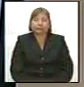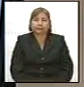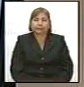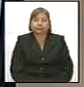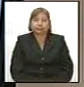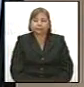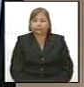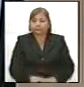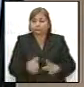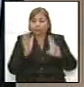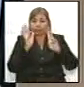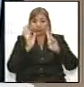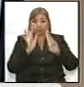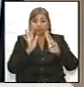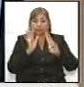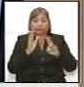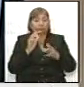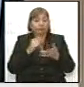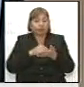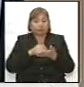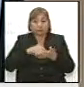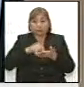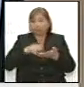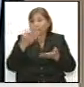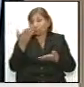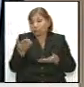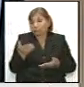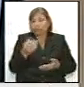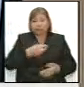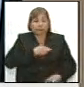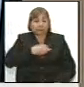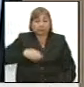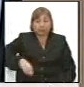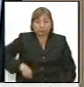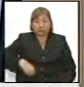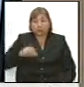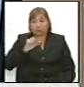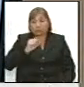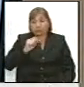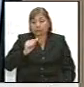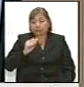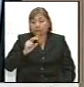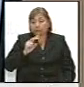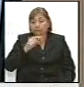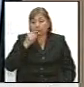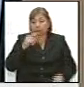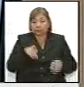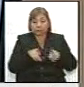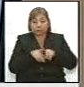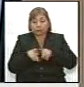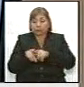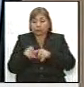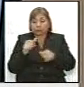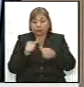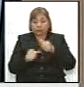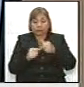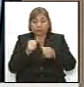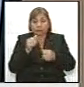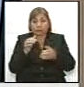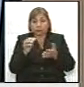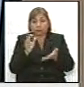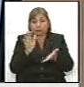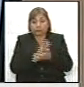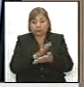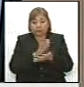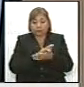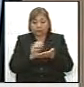Las 7 firmas que supuestamente son del presidente del Congreso, Daniel Salaverry, y que aparecen en igual número de documentos que se presentaron